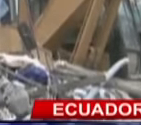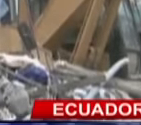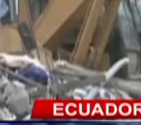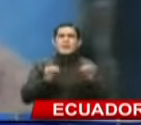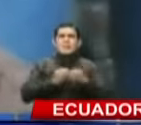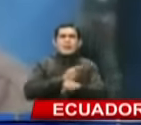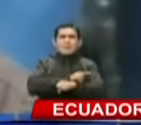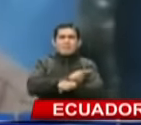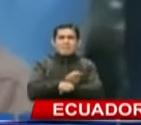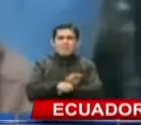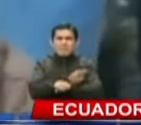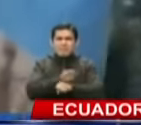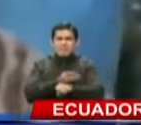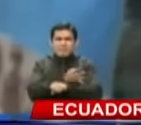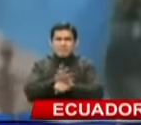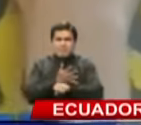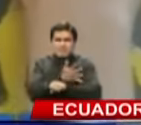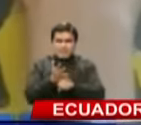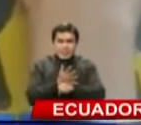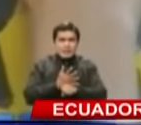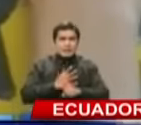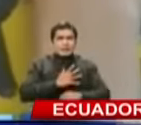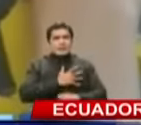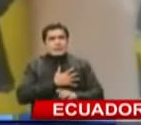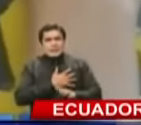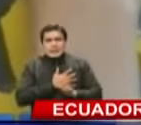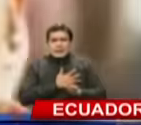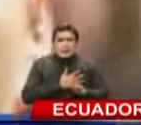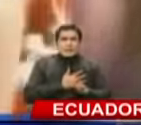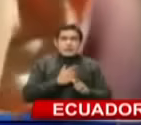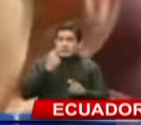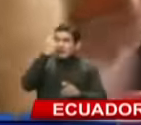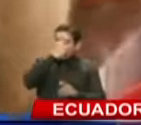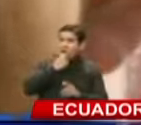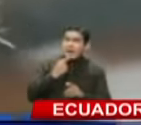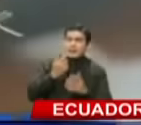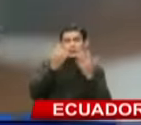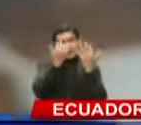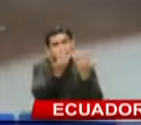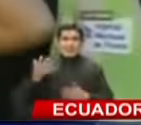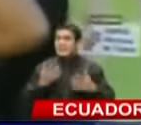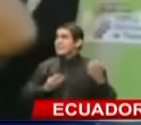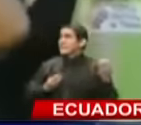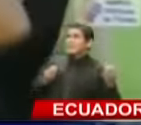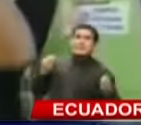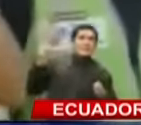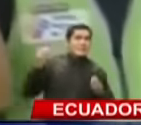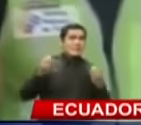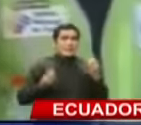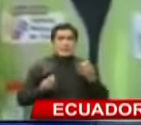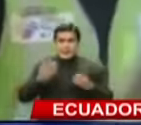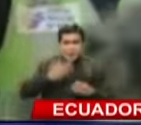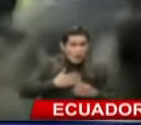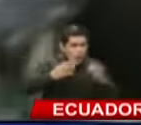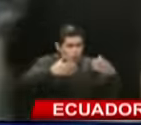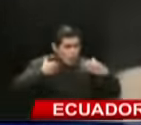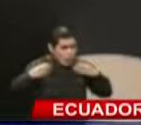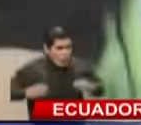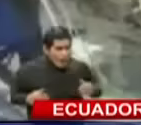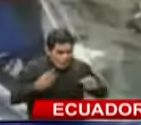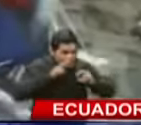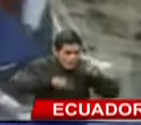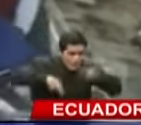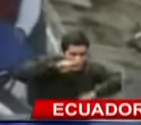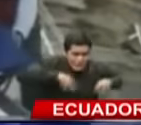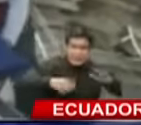edificios, cientos se muestran desesperados e impotentes. Ya no se perciben señales de vida y ahora solo aguardan por encontrar los